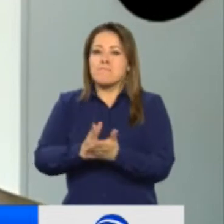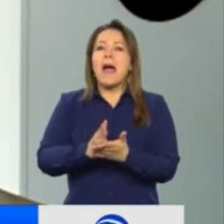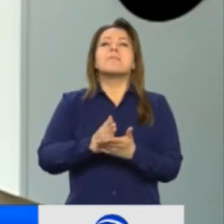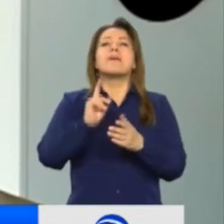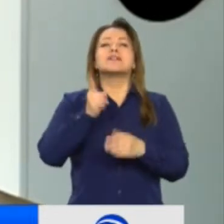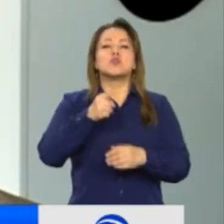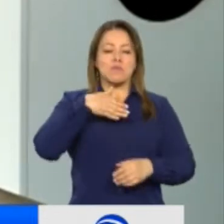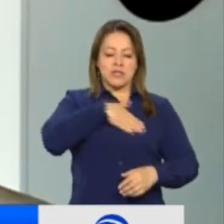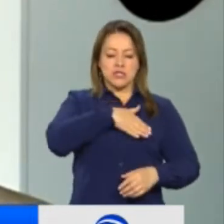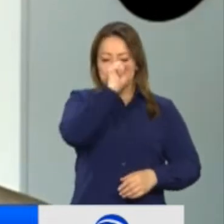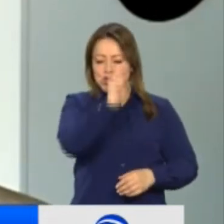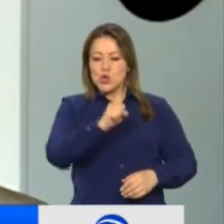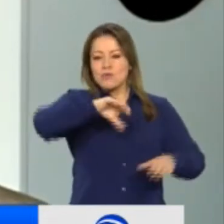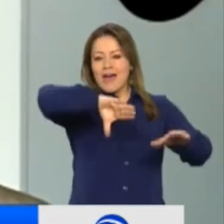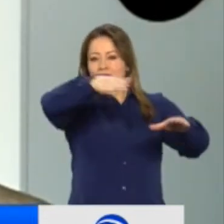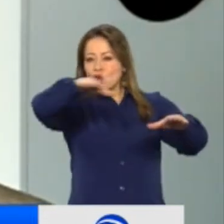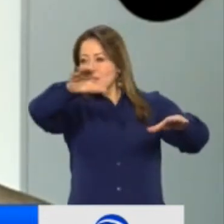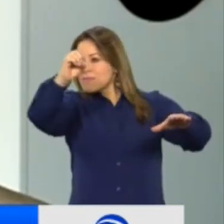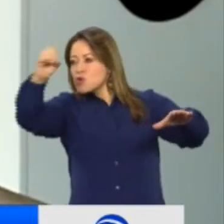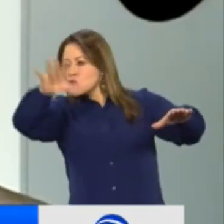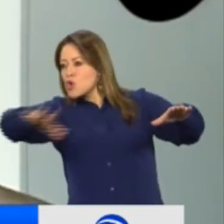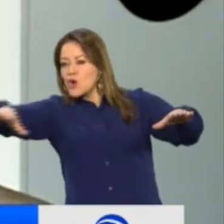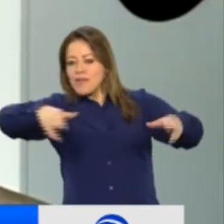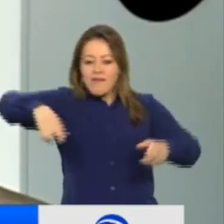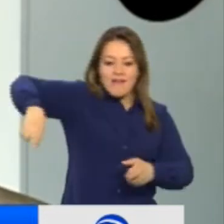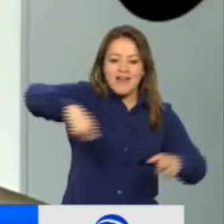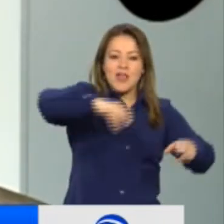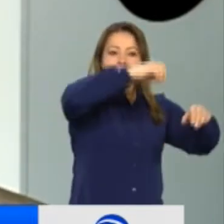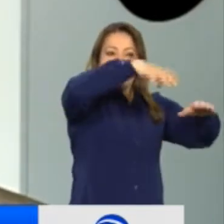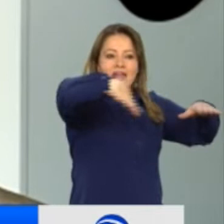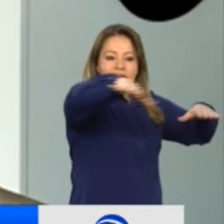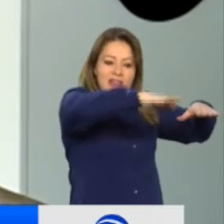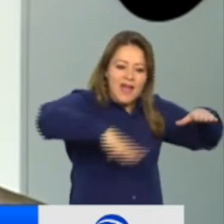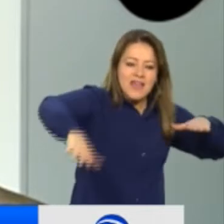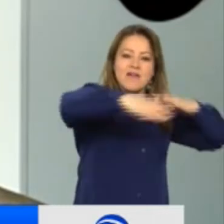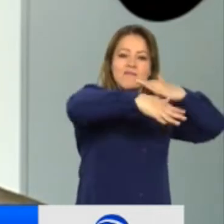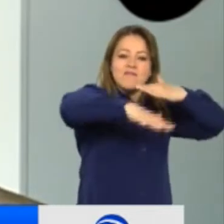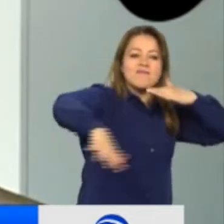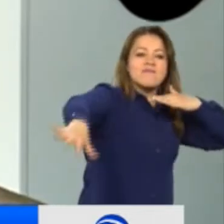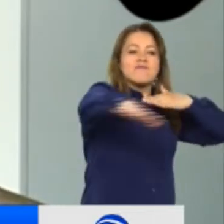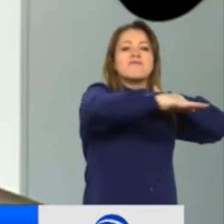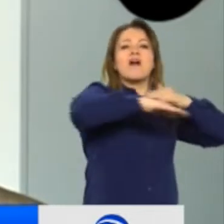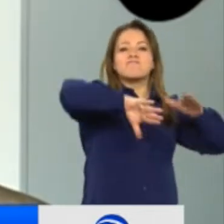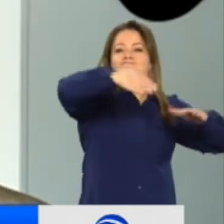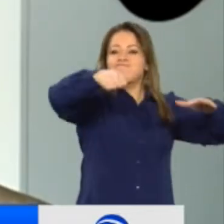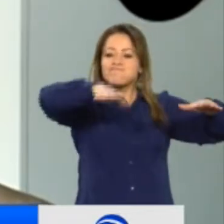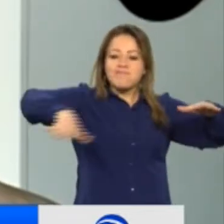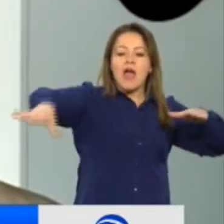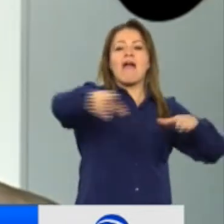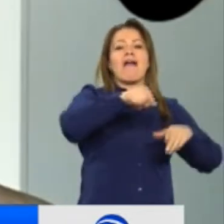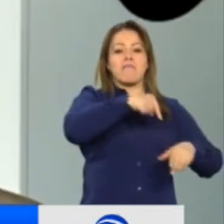hacia el nordeste antioqueño, hacia el río Magdalena, en todo el Magdalena Medio, subiendo hasta el Alto Magdalena